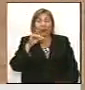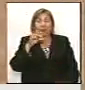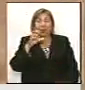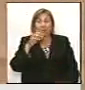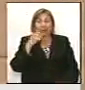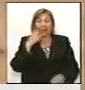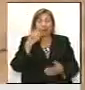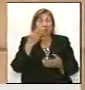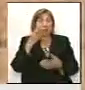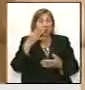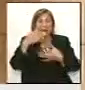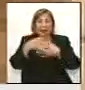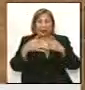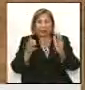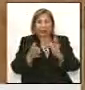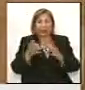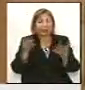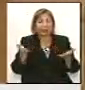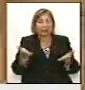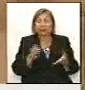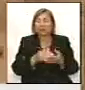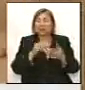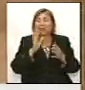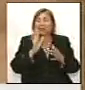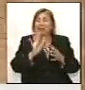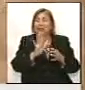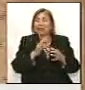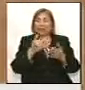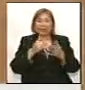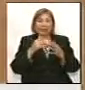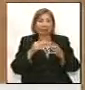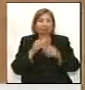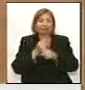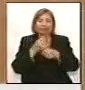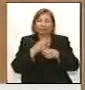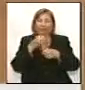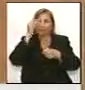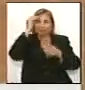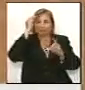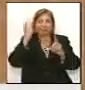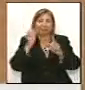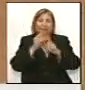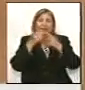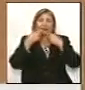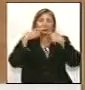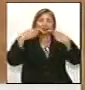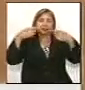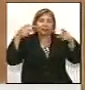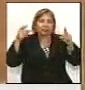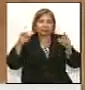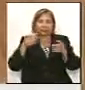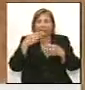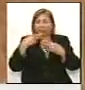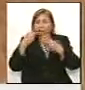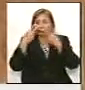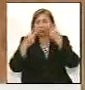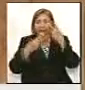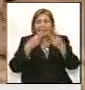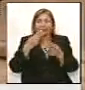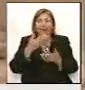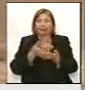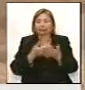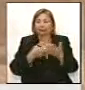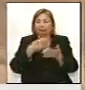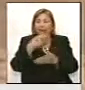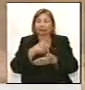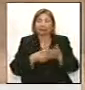del cuarto de rescate de Atahualpa y su entorno. El objetivo es promover la intervención urbana patrimonial